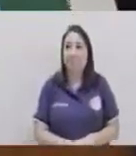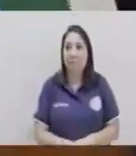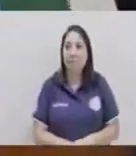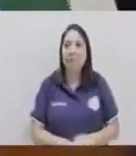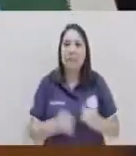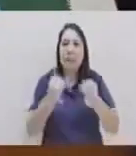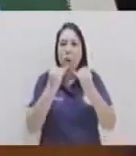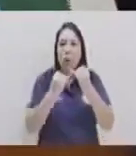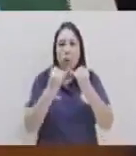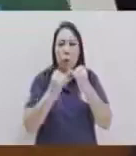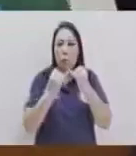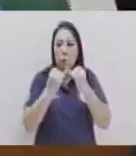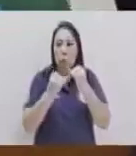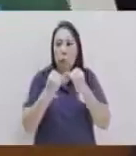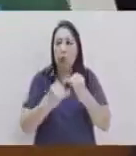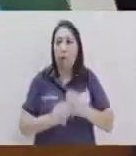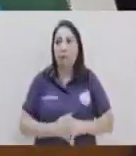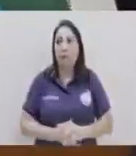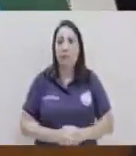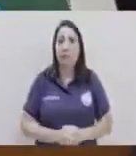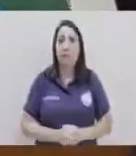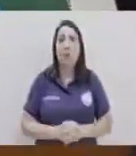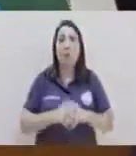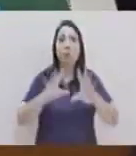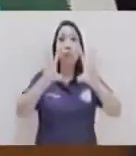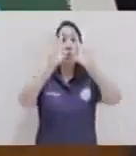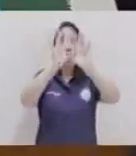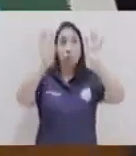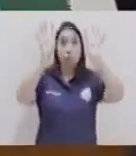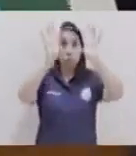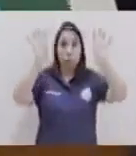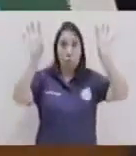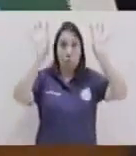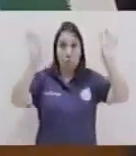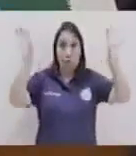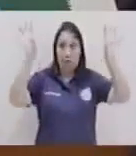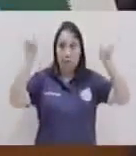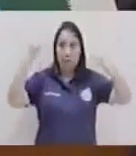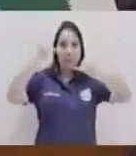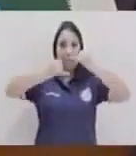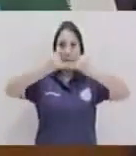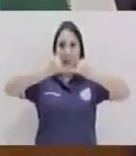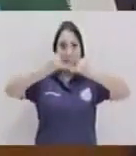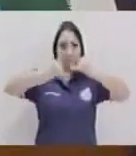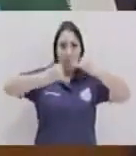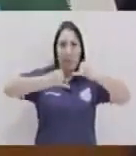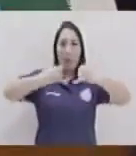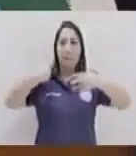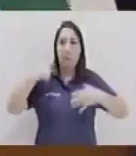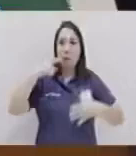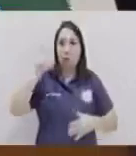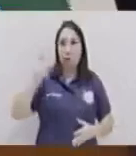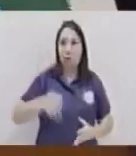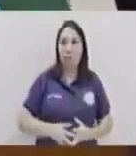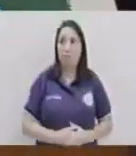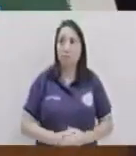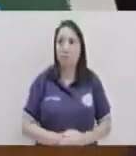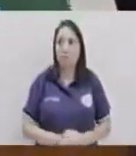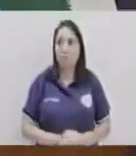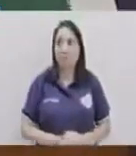último vamos a hacer lo que son las nubes. Y con eso vamos a finalizar nuestra obra de arte.